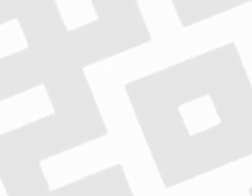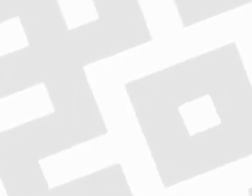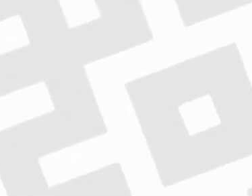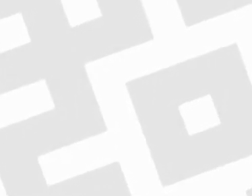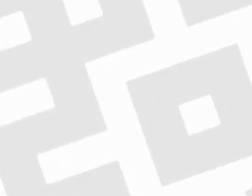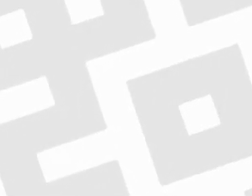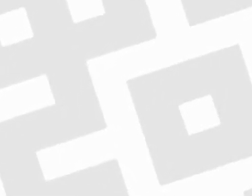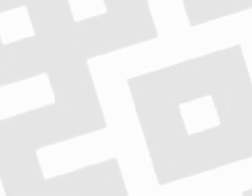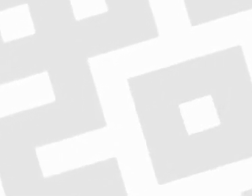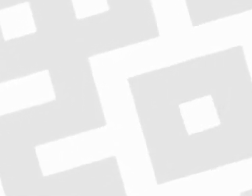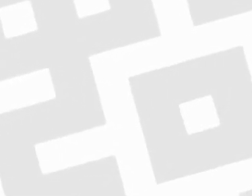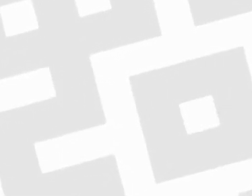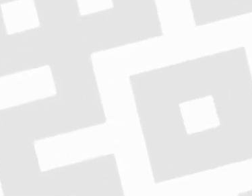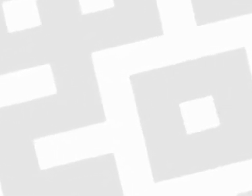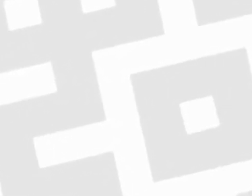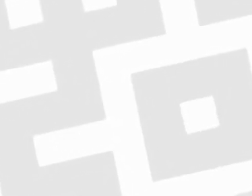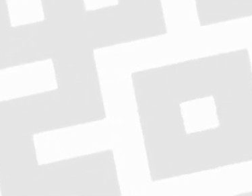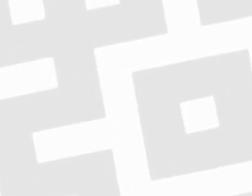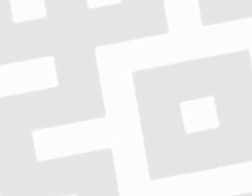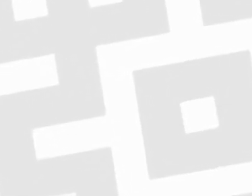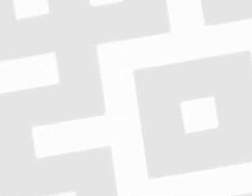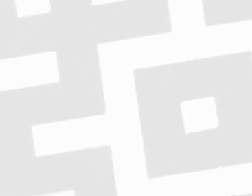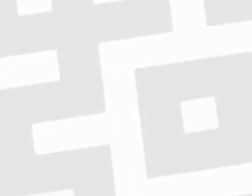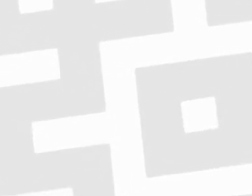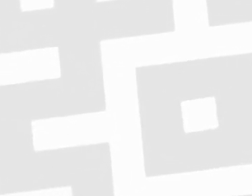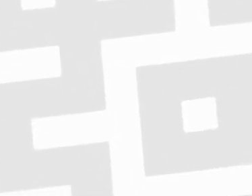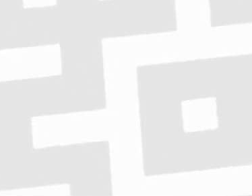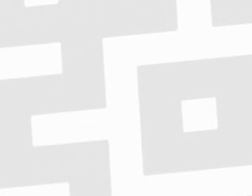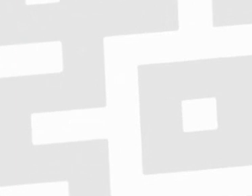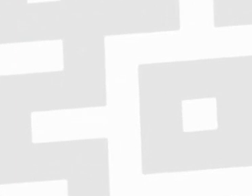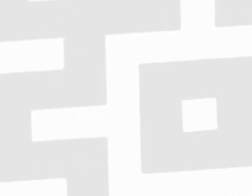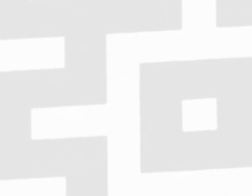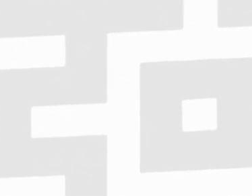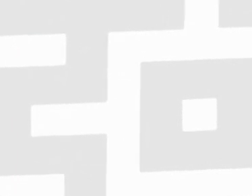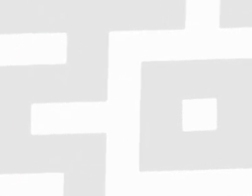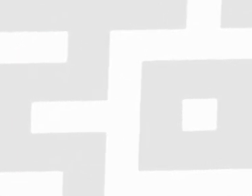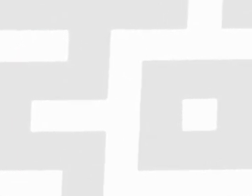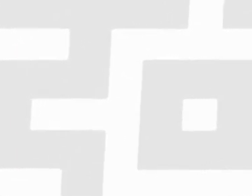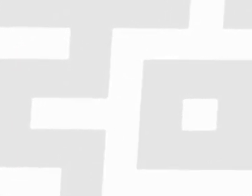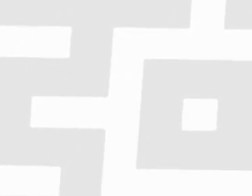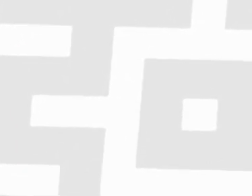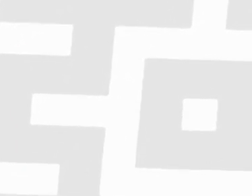Estrategia estatal contra el coronavirus. Actualización en Veracruz.